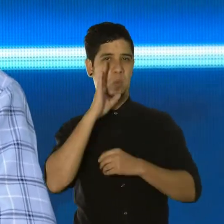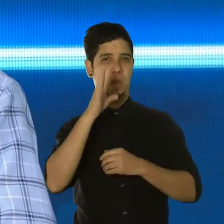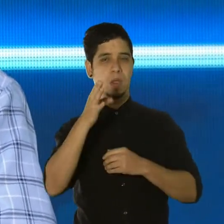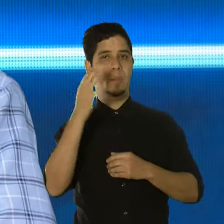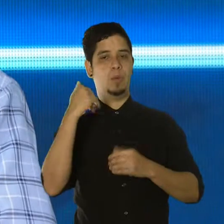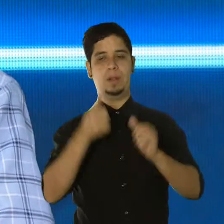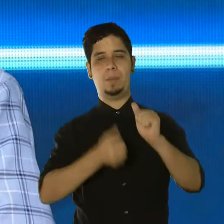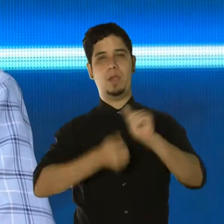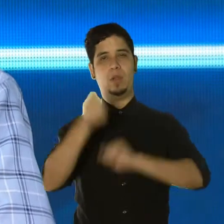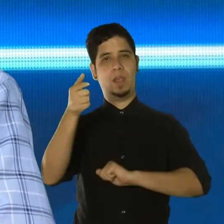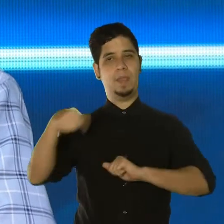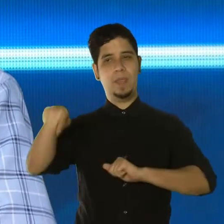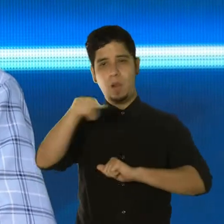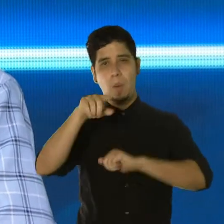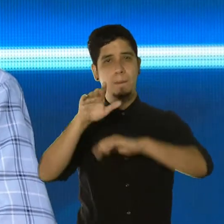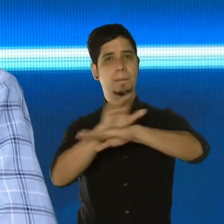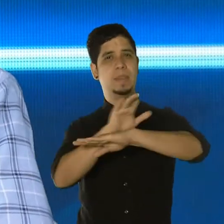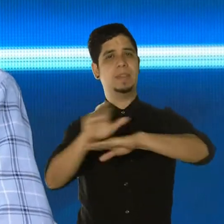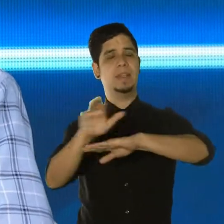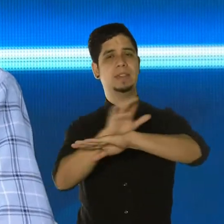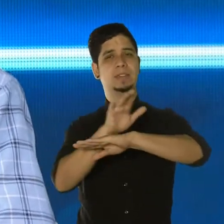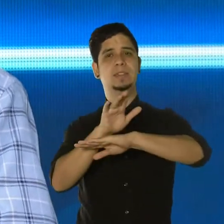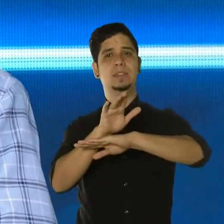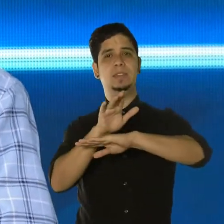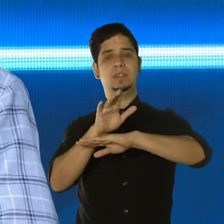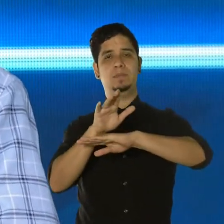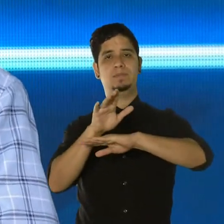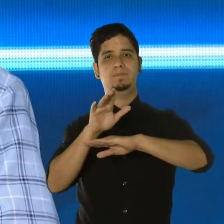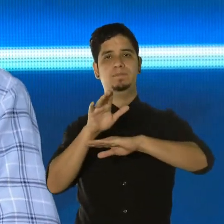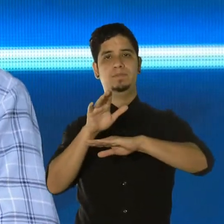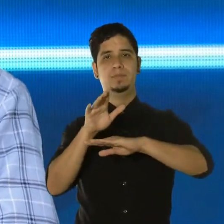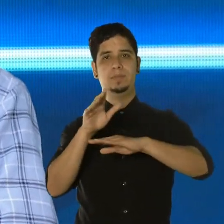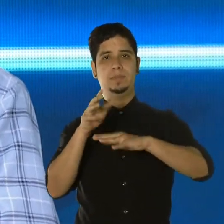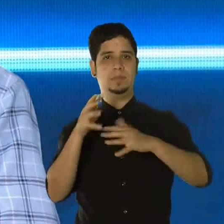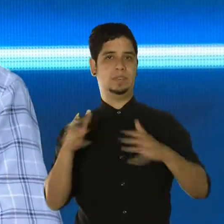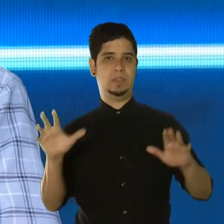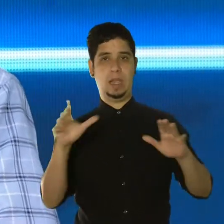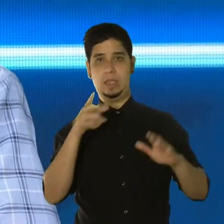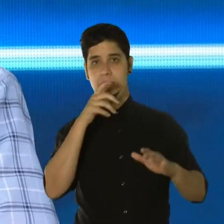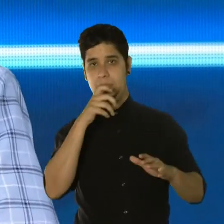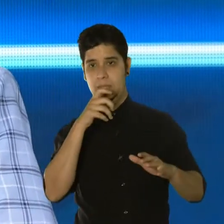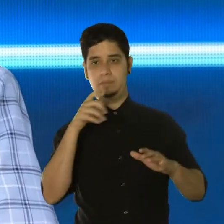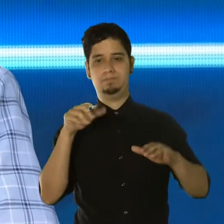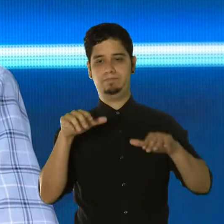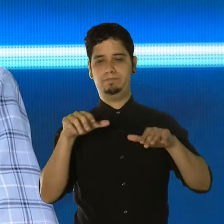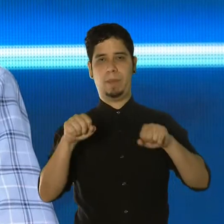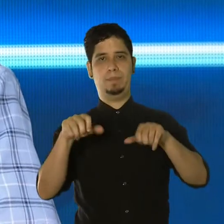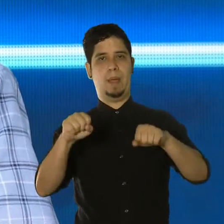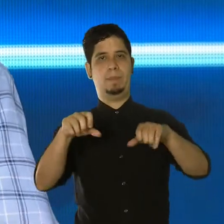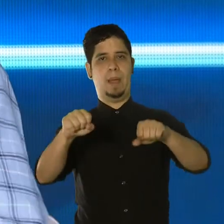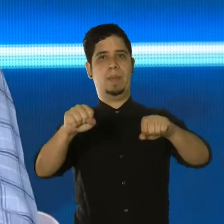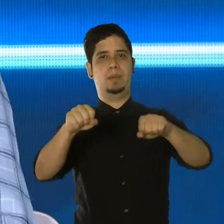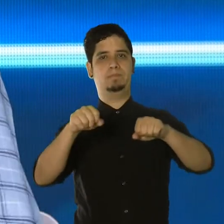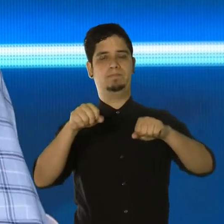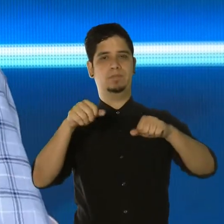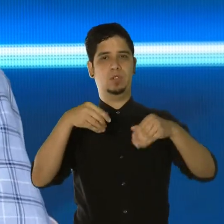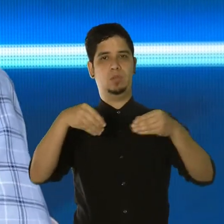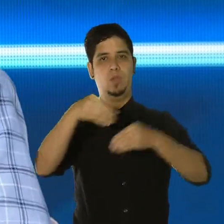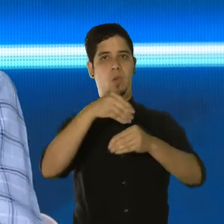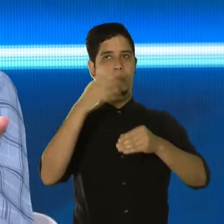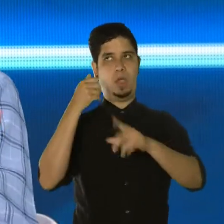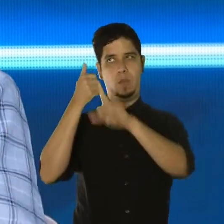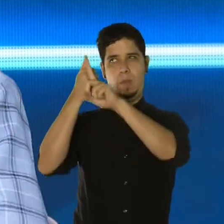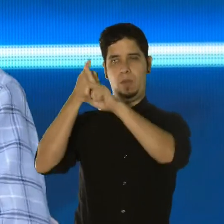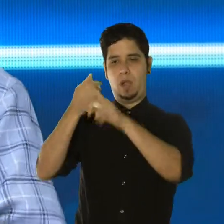de los negocios de detallistas ya están en manos de los distribuidores, ya sea porque los han comprado